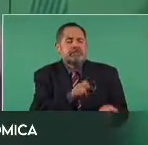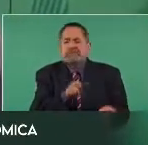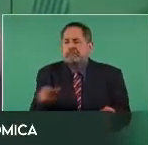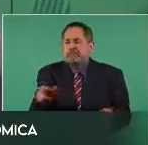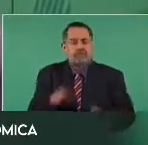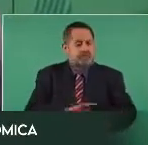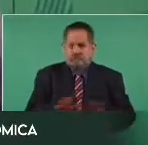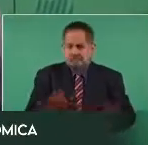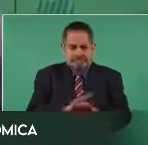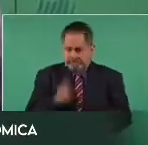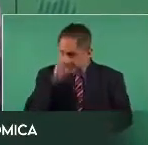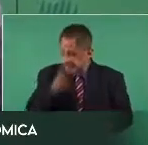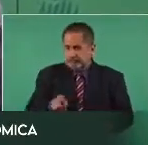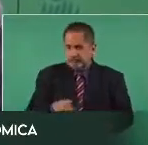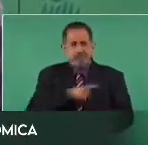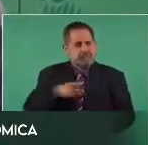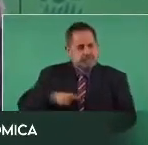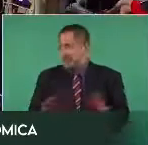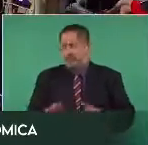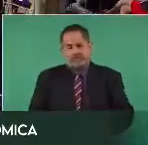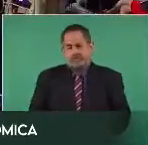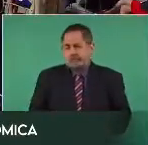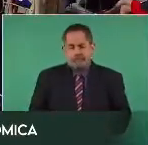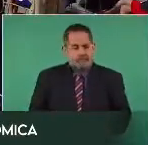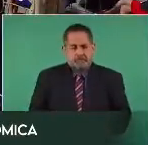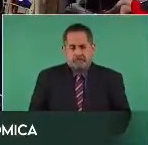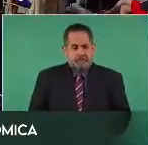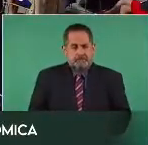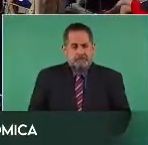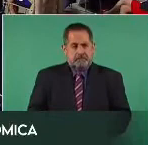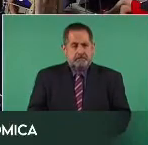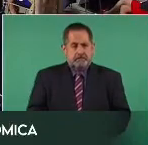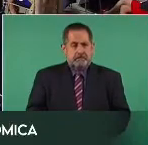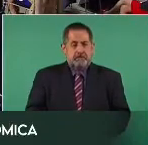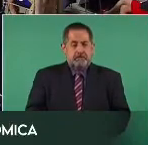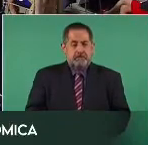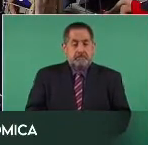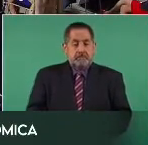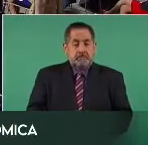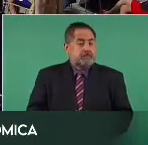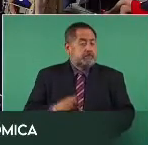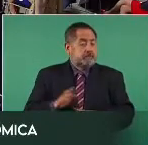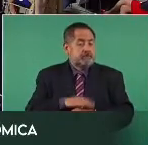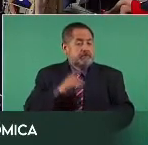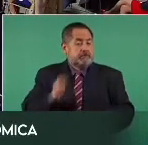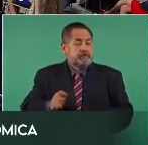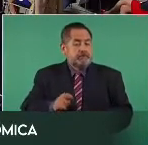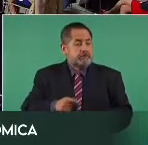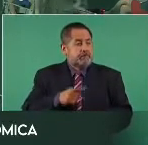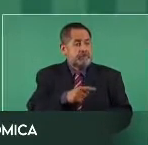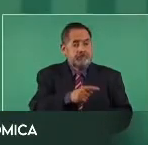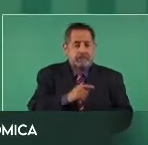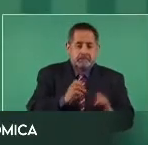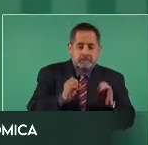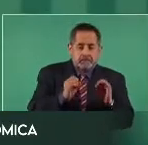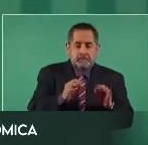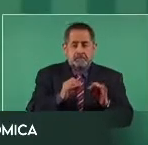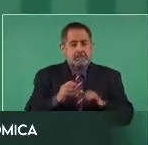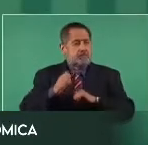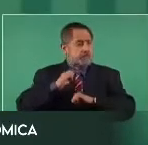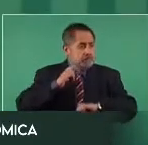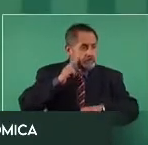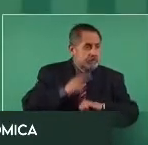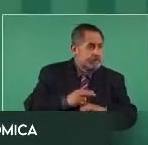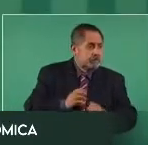crisis de consumo. Así que, comentó, se va saliendo de la crisis que propició la pandemia y se mantiene el proceso de transformación de la vida